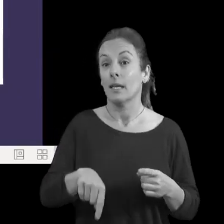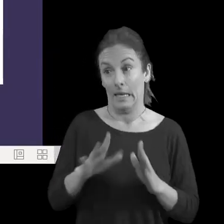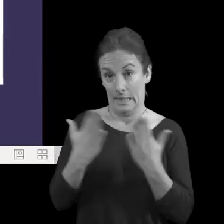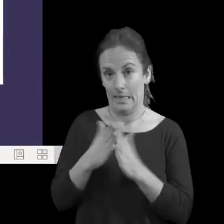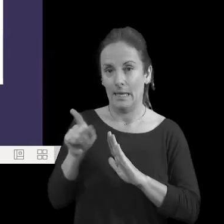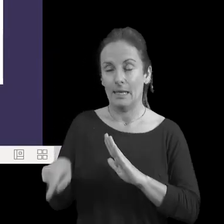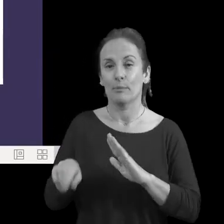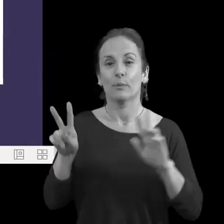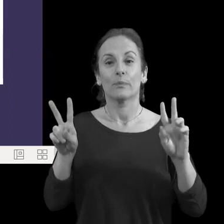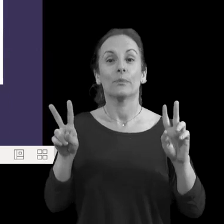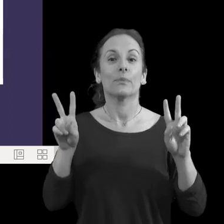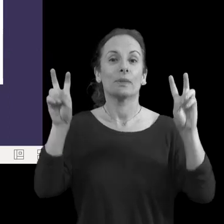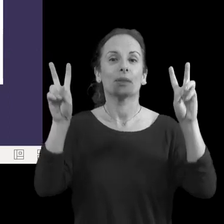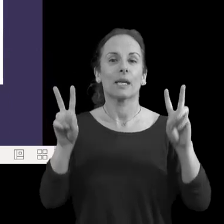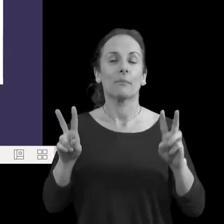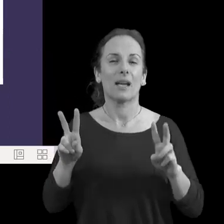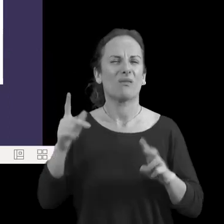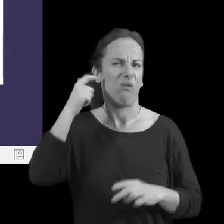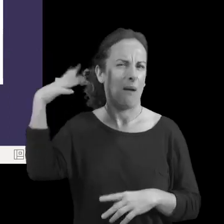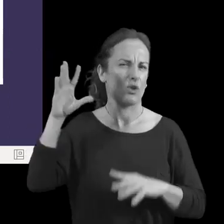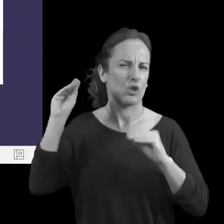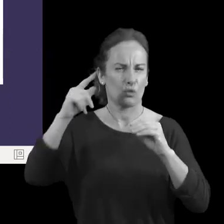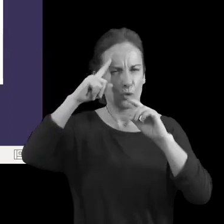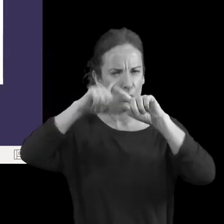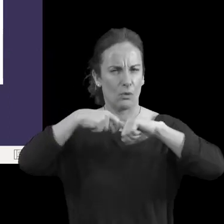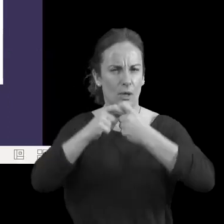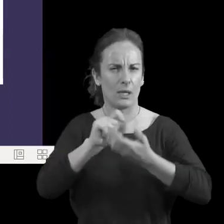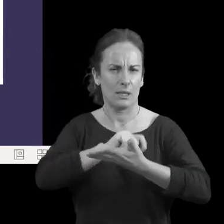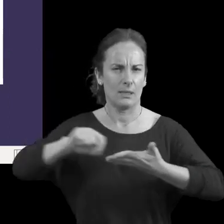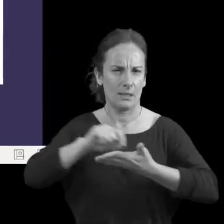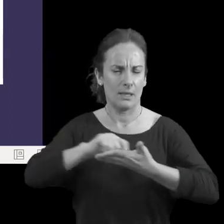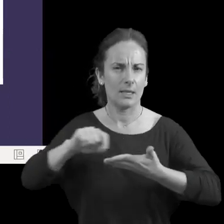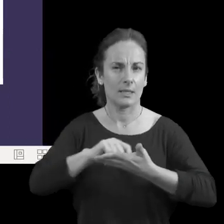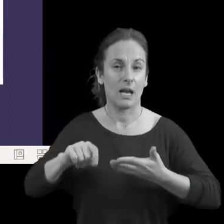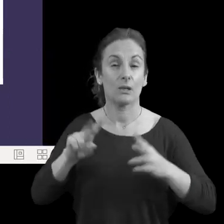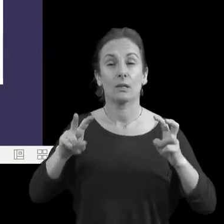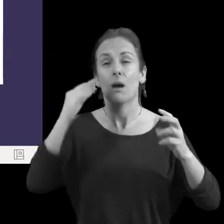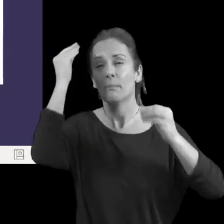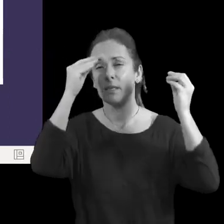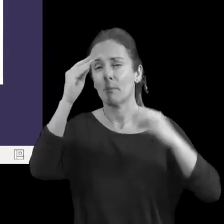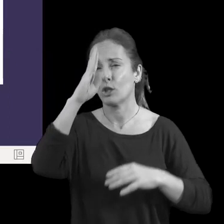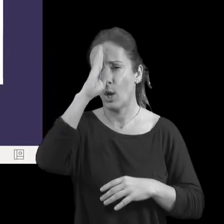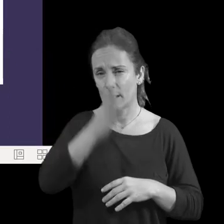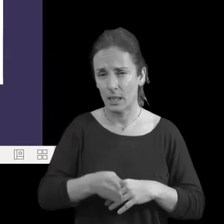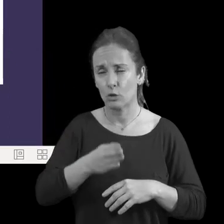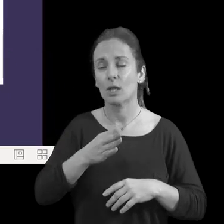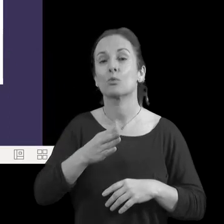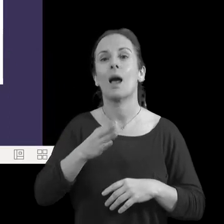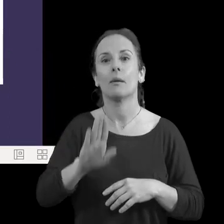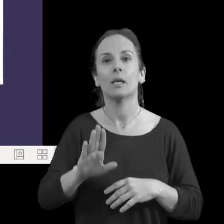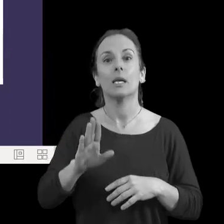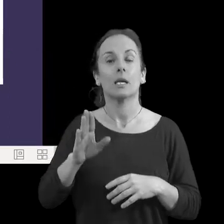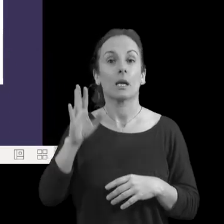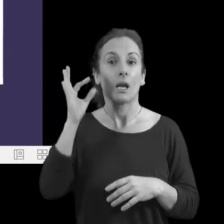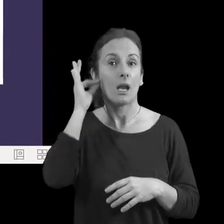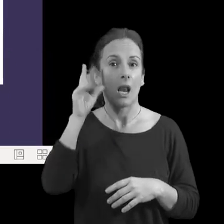de en su famoso ensayo este de uno de los que se recoge en el pensamiento heterosexual de que las lesbianas, bueno, somos sujetos en